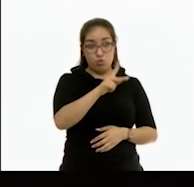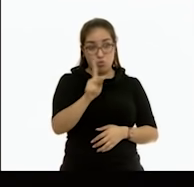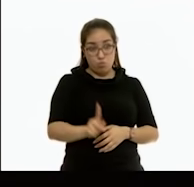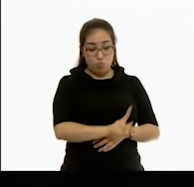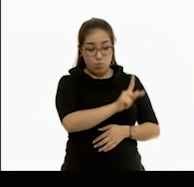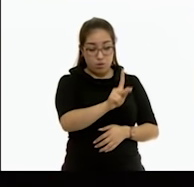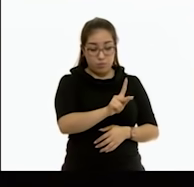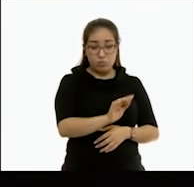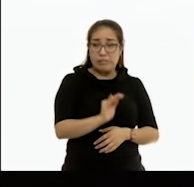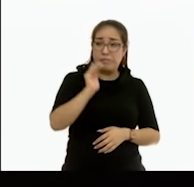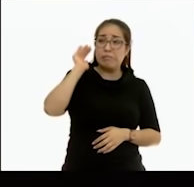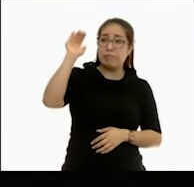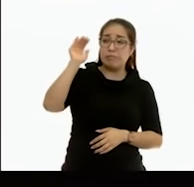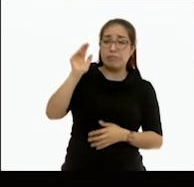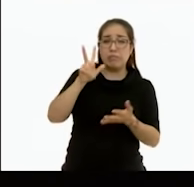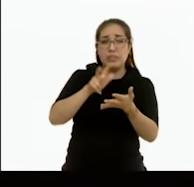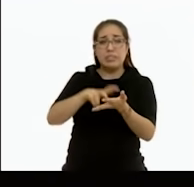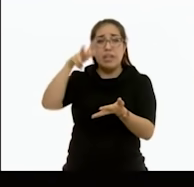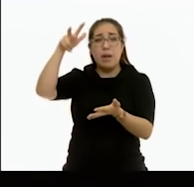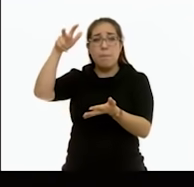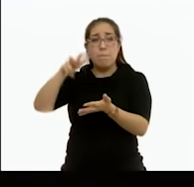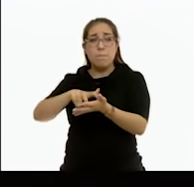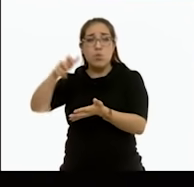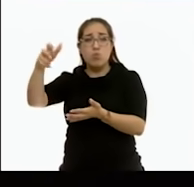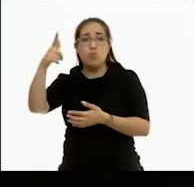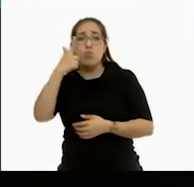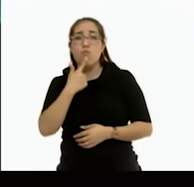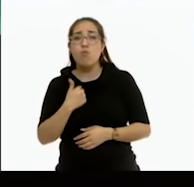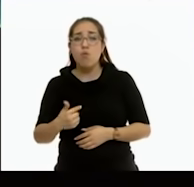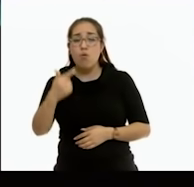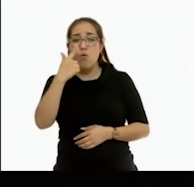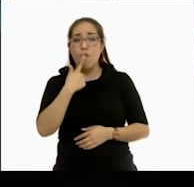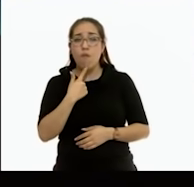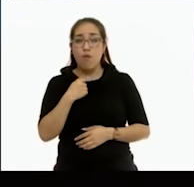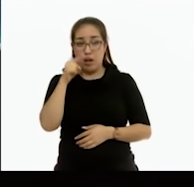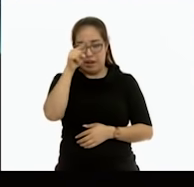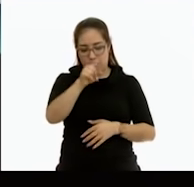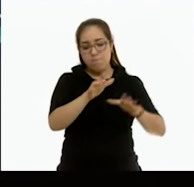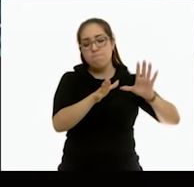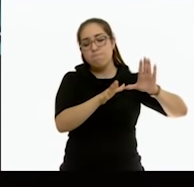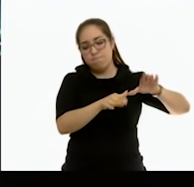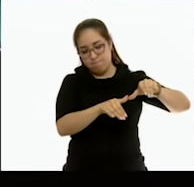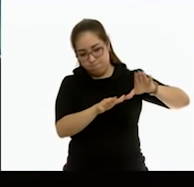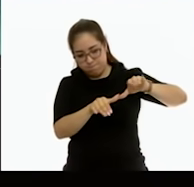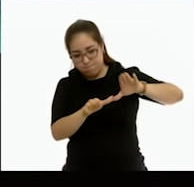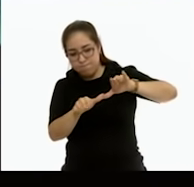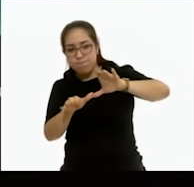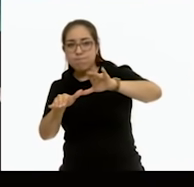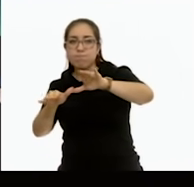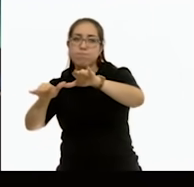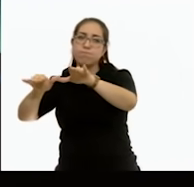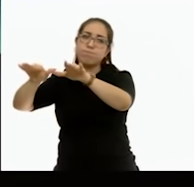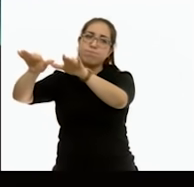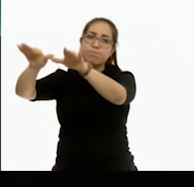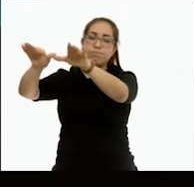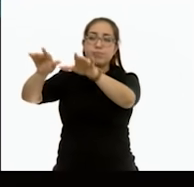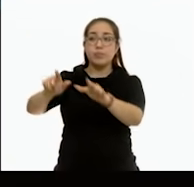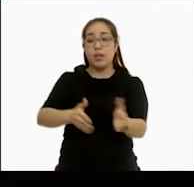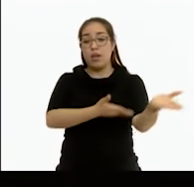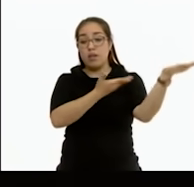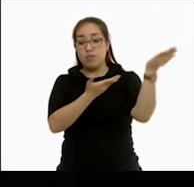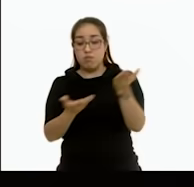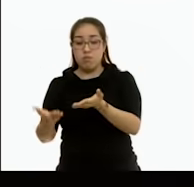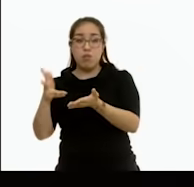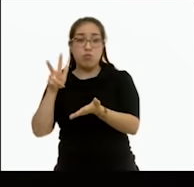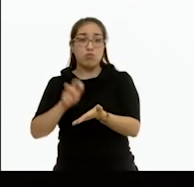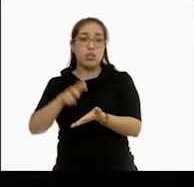gochi. Yesi si bom dawi. Hugo baba se la sika into aman au yepsak. Huaka